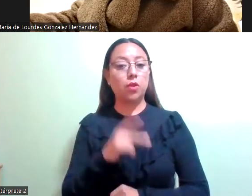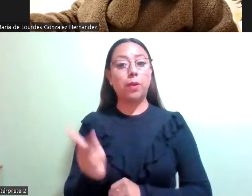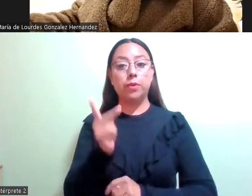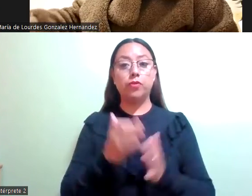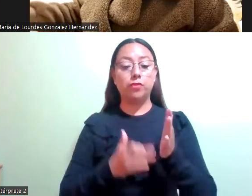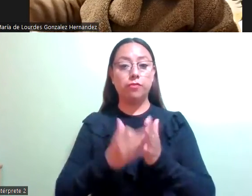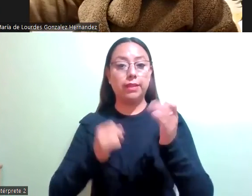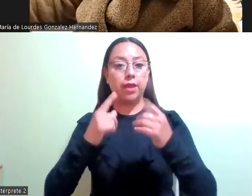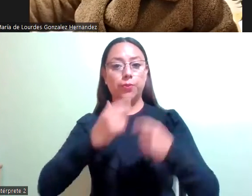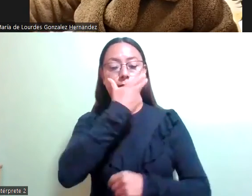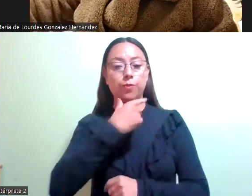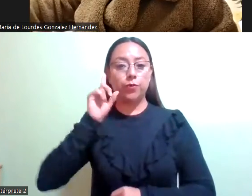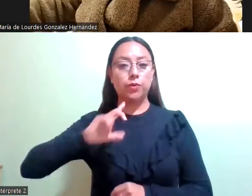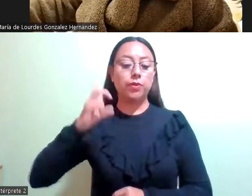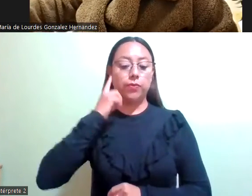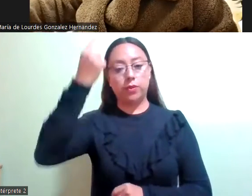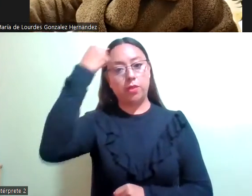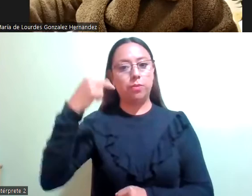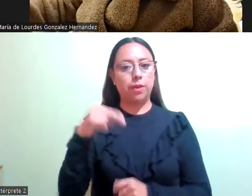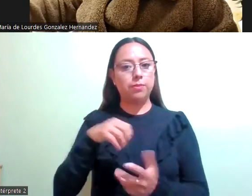o diputado de pasar lista de asistencia?